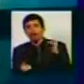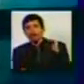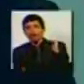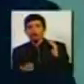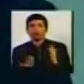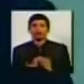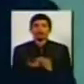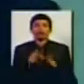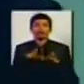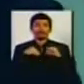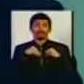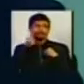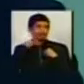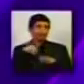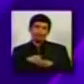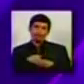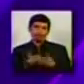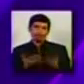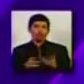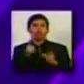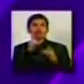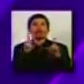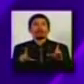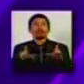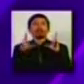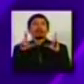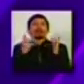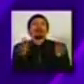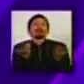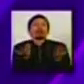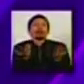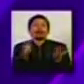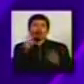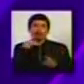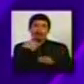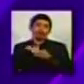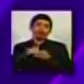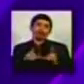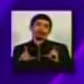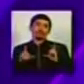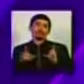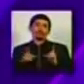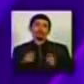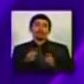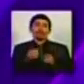de abstención Mari la protagonista le han dicho a la abstención y ha sido tema incluso la prensa internacional también